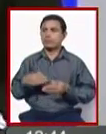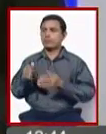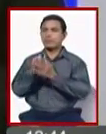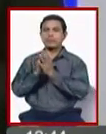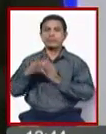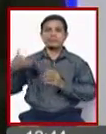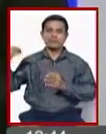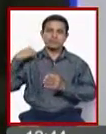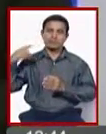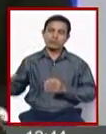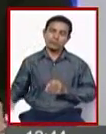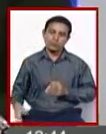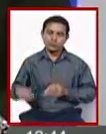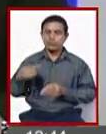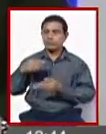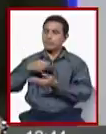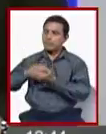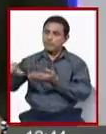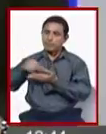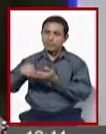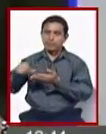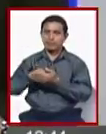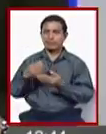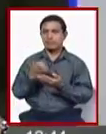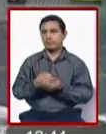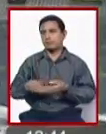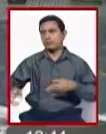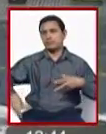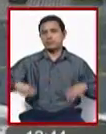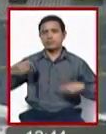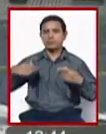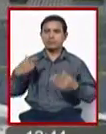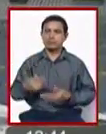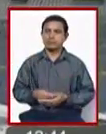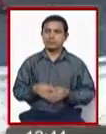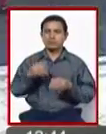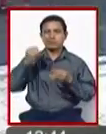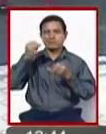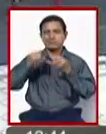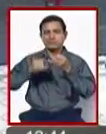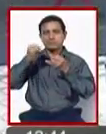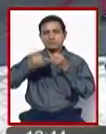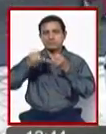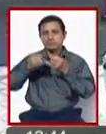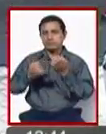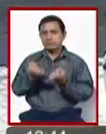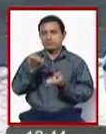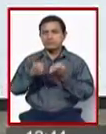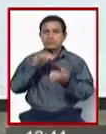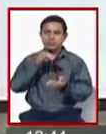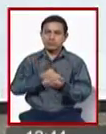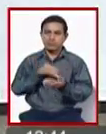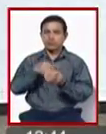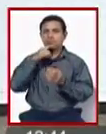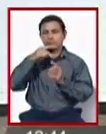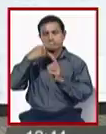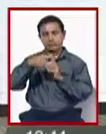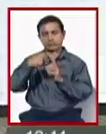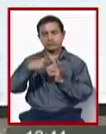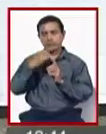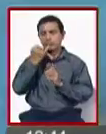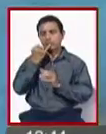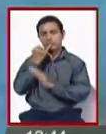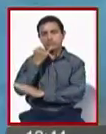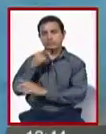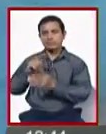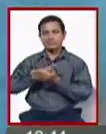dueña de la mascota para poder pagar los gastos de curación. Las últimas valoraciones médicas fueron positivas para el niño de 3 años, quien